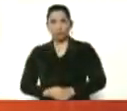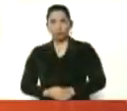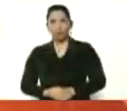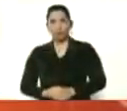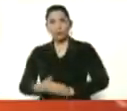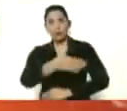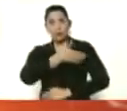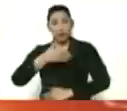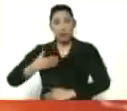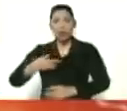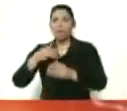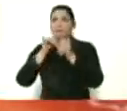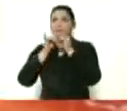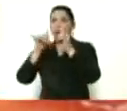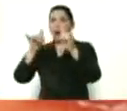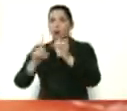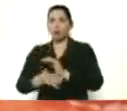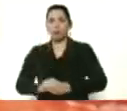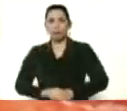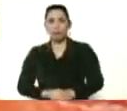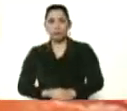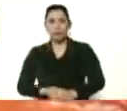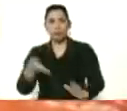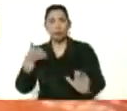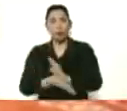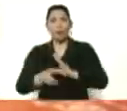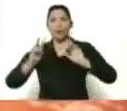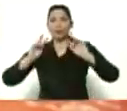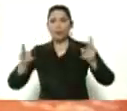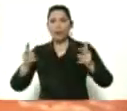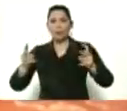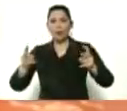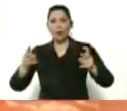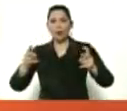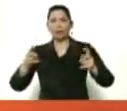quiero hacer un anuncio sobre el tema de la cuarentena.